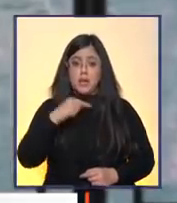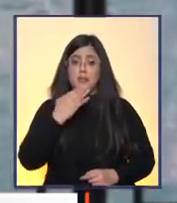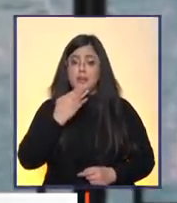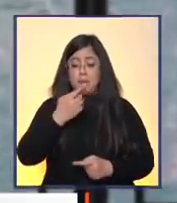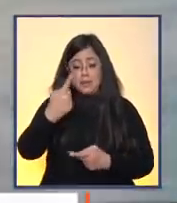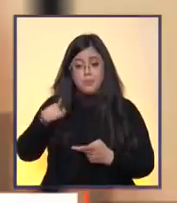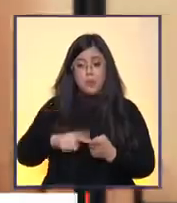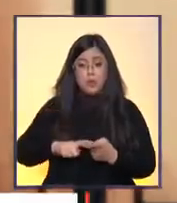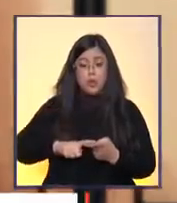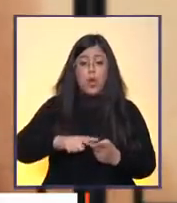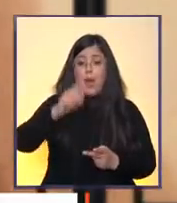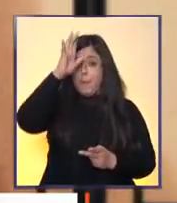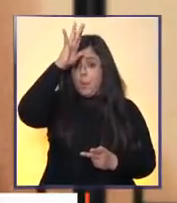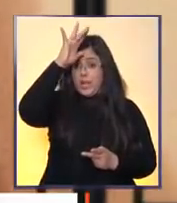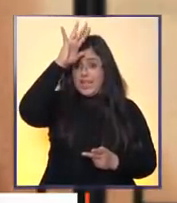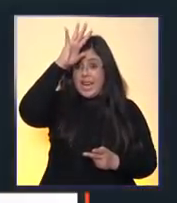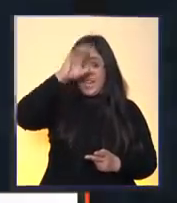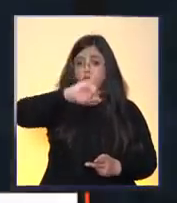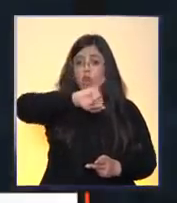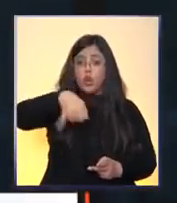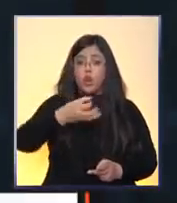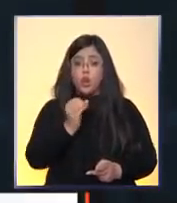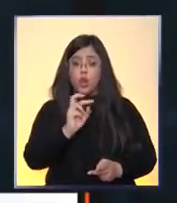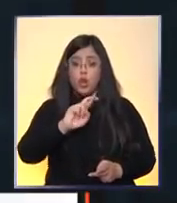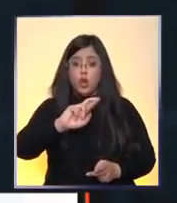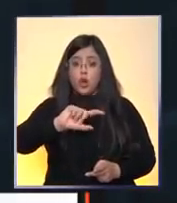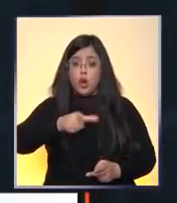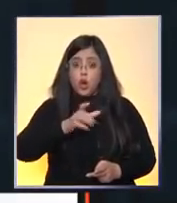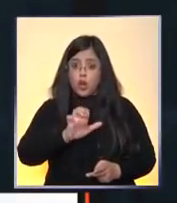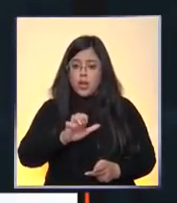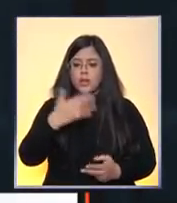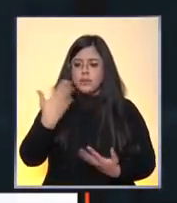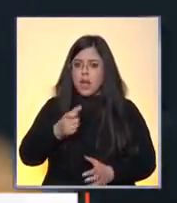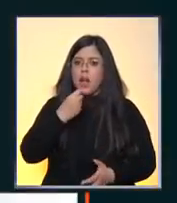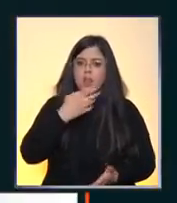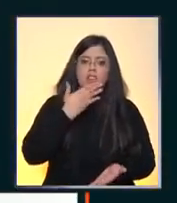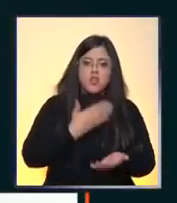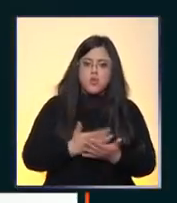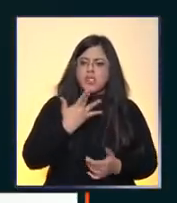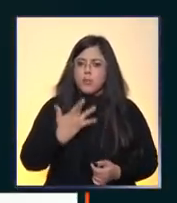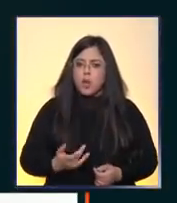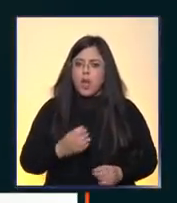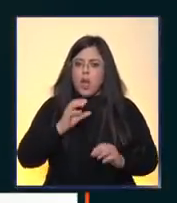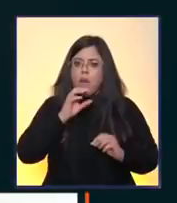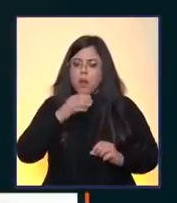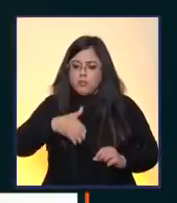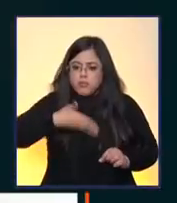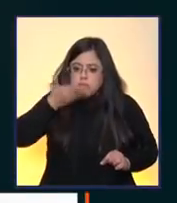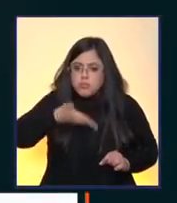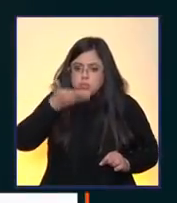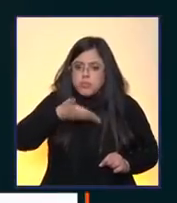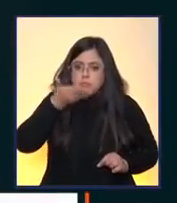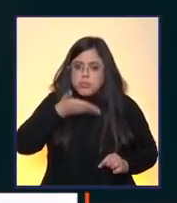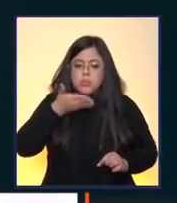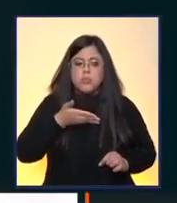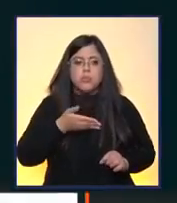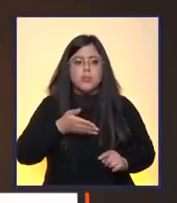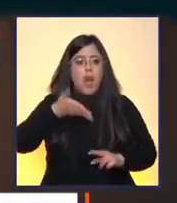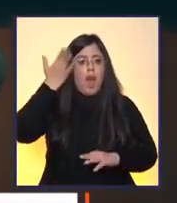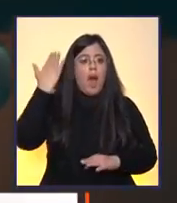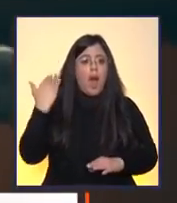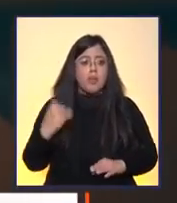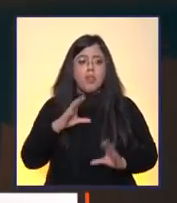Jorge Gatica fue denunciado por dichos de alto calibre. Habló una vez acerca de alguna niña que había visto en el